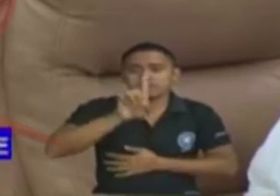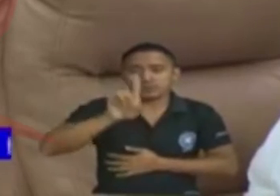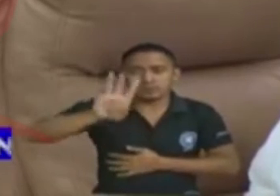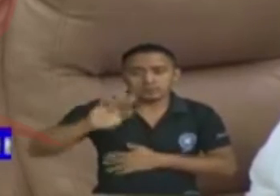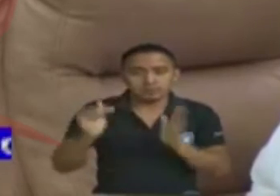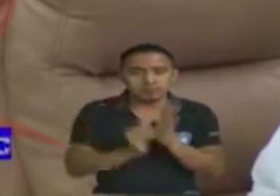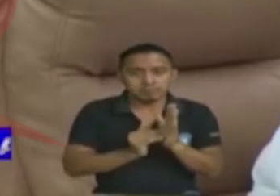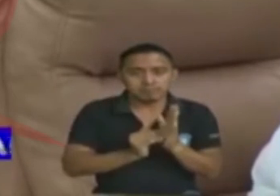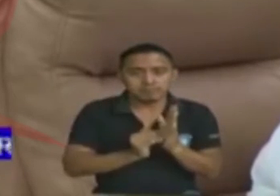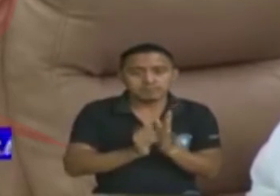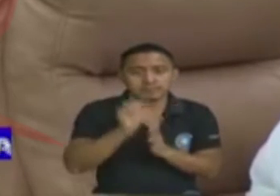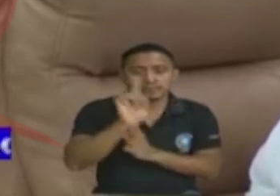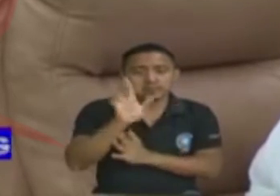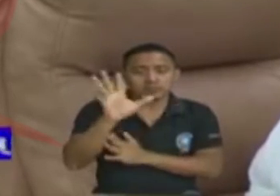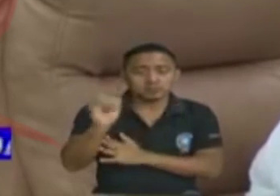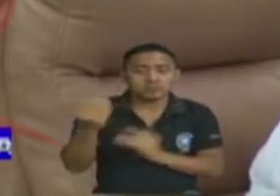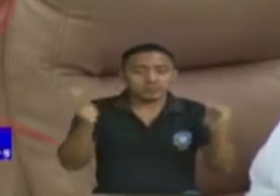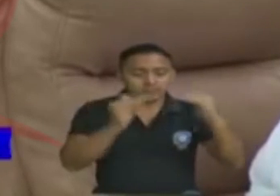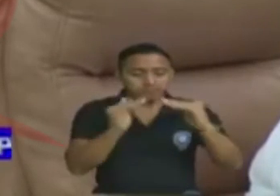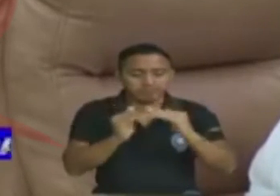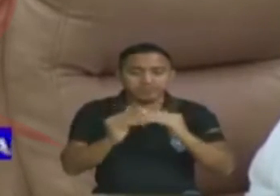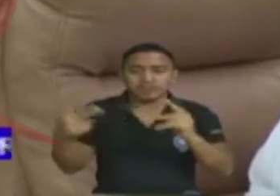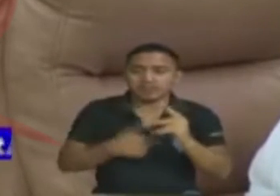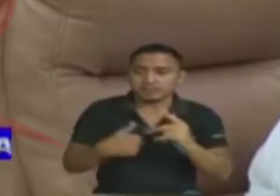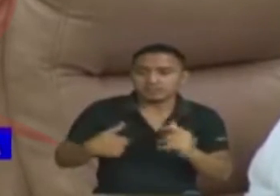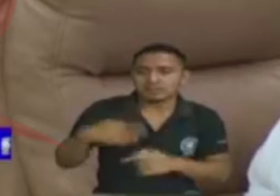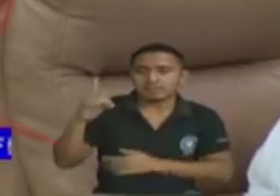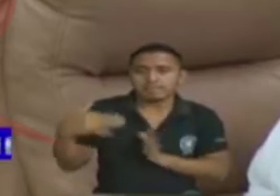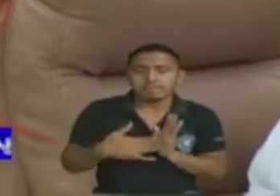114.050 nuevas viviendas y pretendemos desarrollar